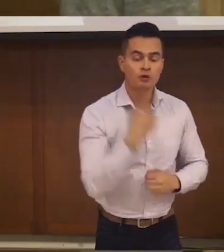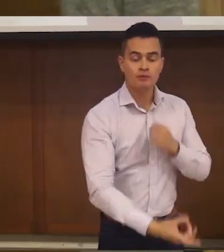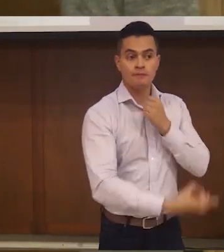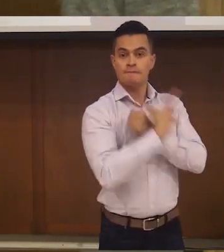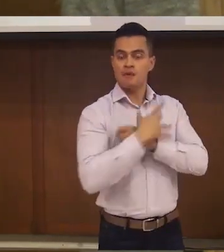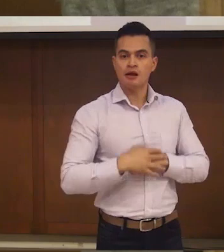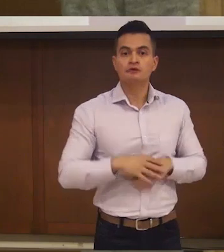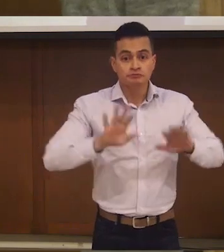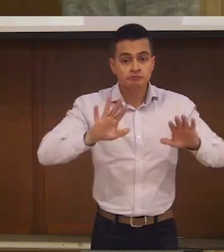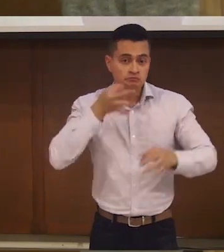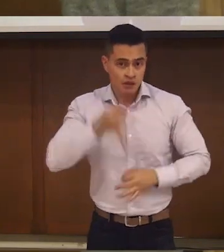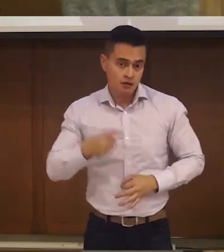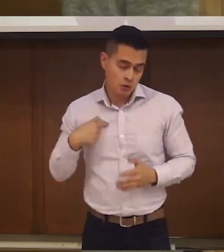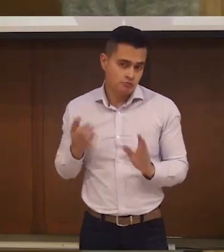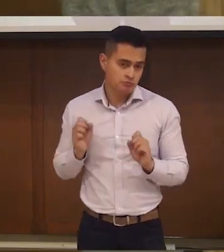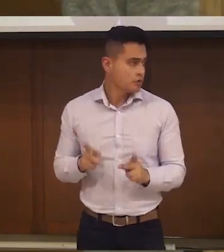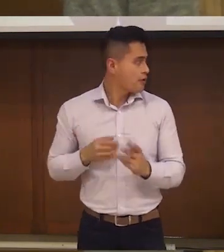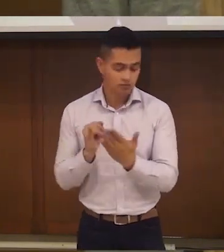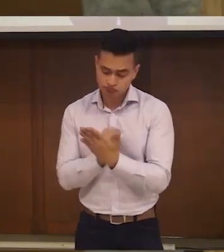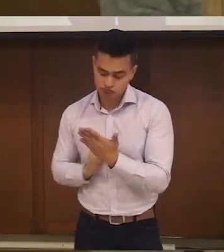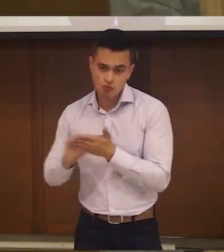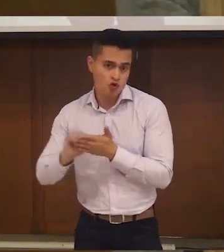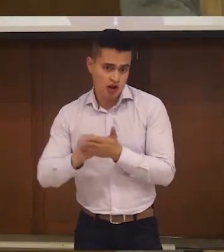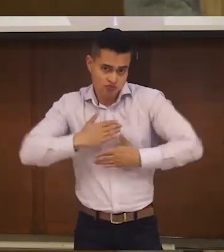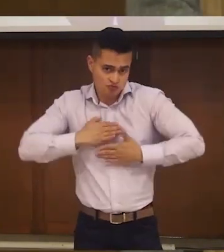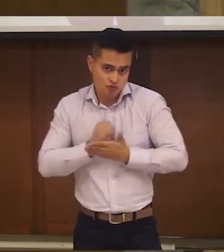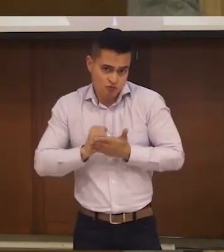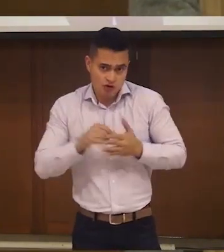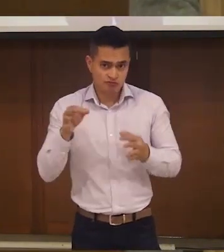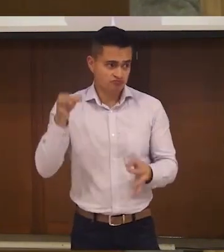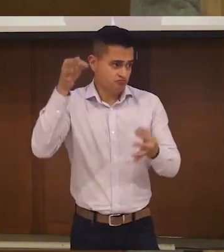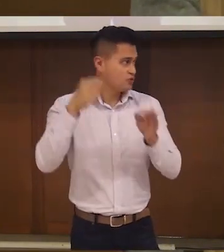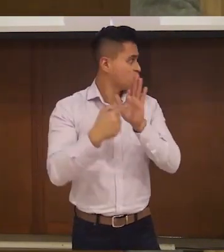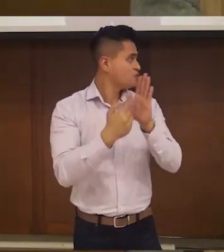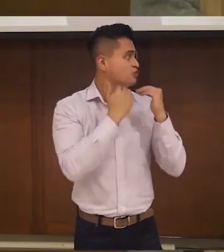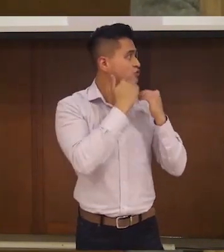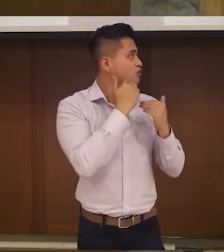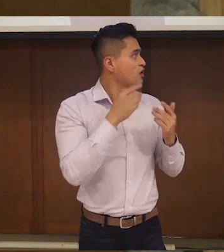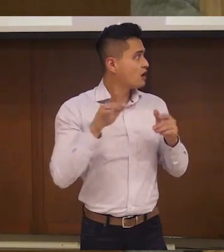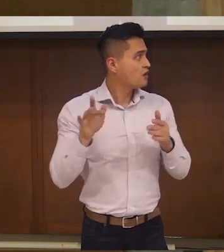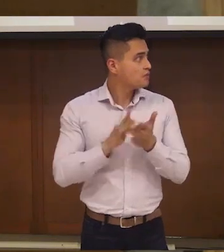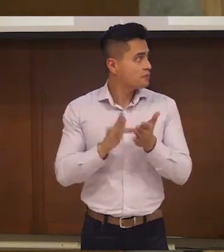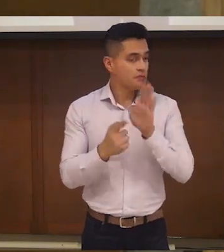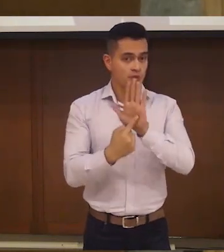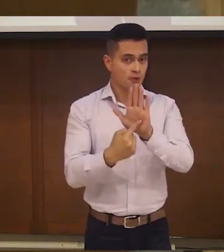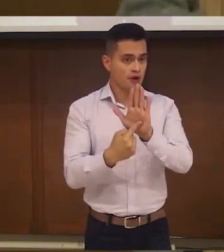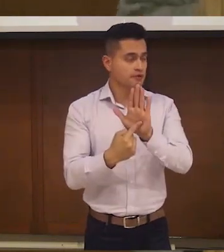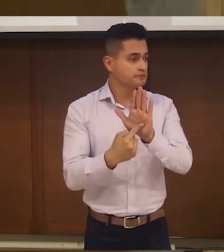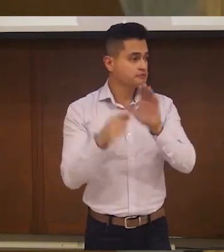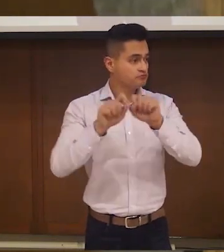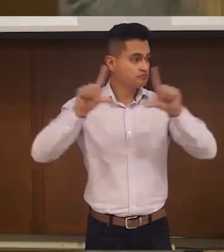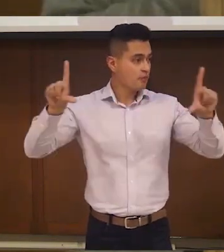Entonces, no sé, yo hago bocetos para mí. A ver, no sé si están, no tengo idea. Bueno, el primero,